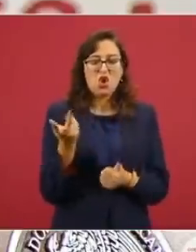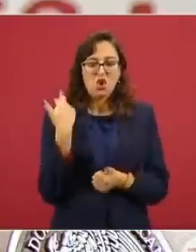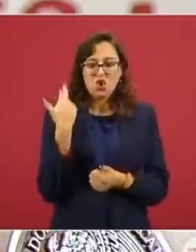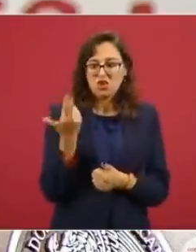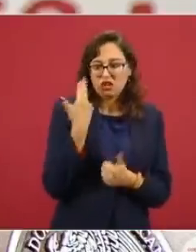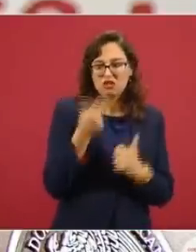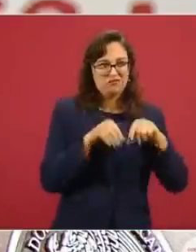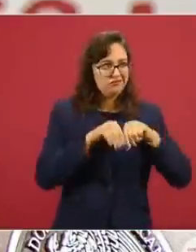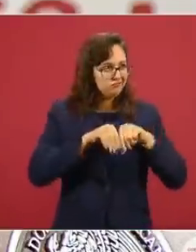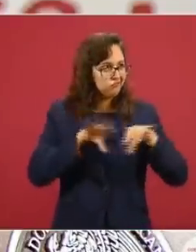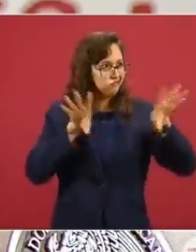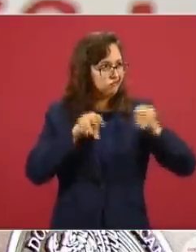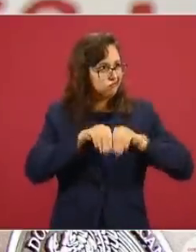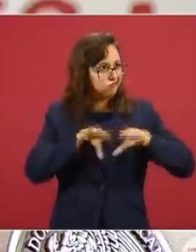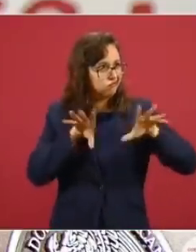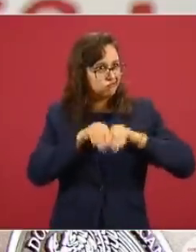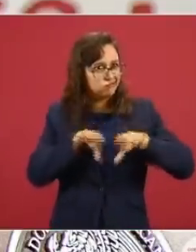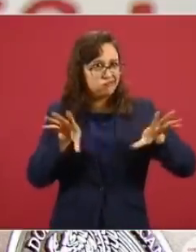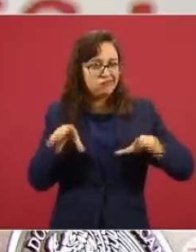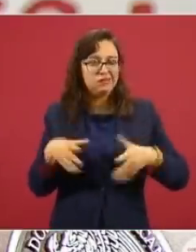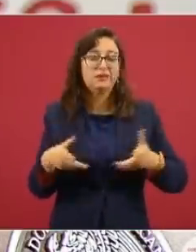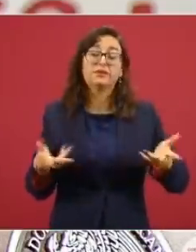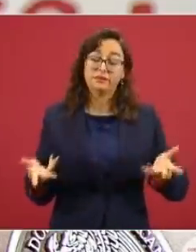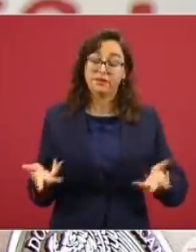Entonces, es